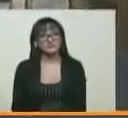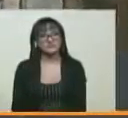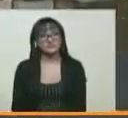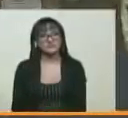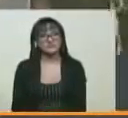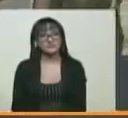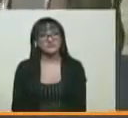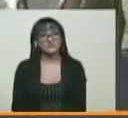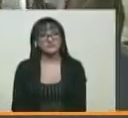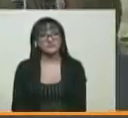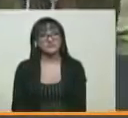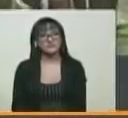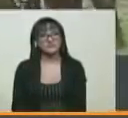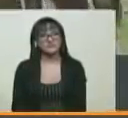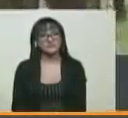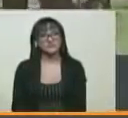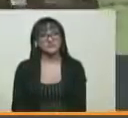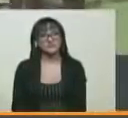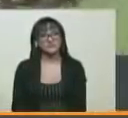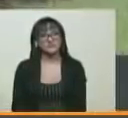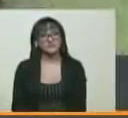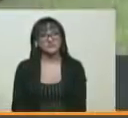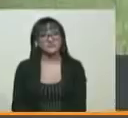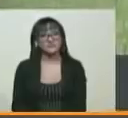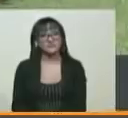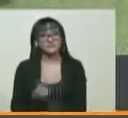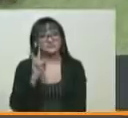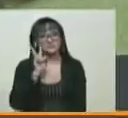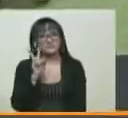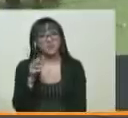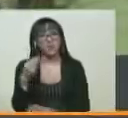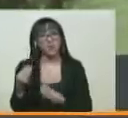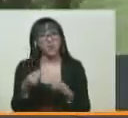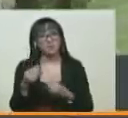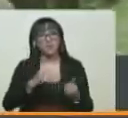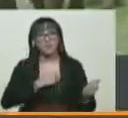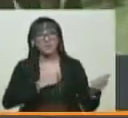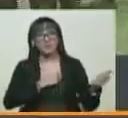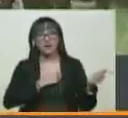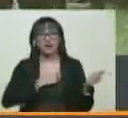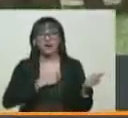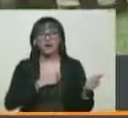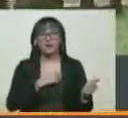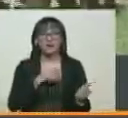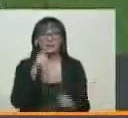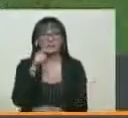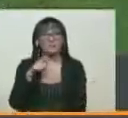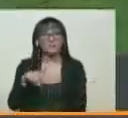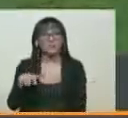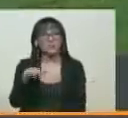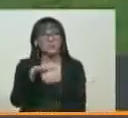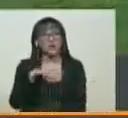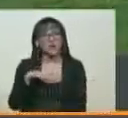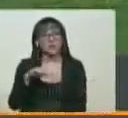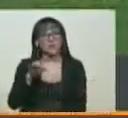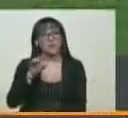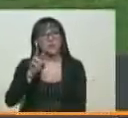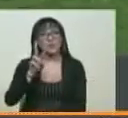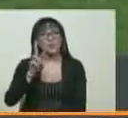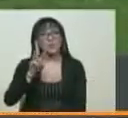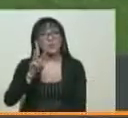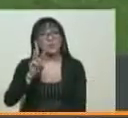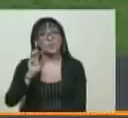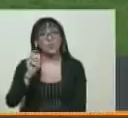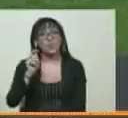Ahí estamos observando cómo realizan este baile del pueblo Wotuja o